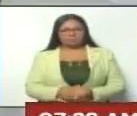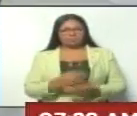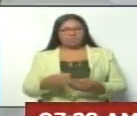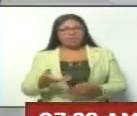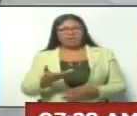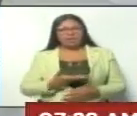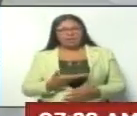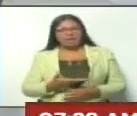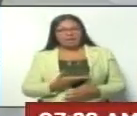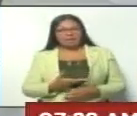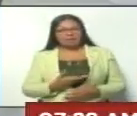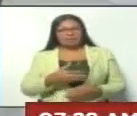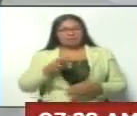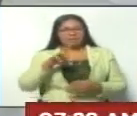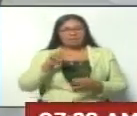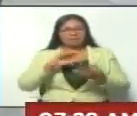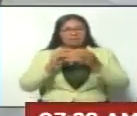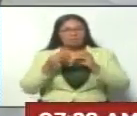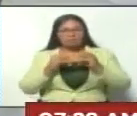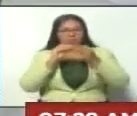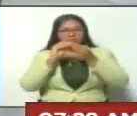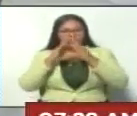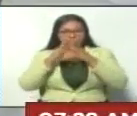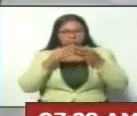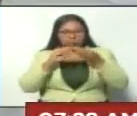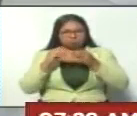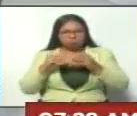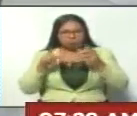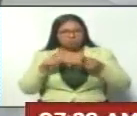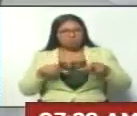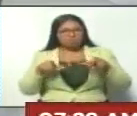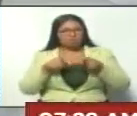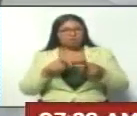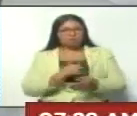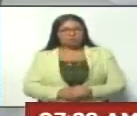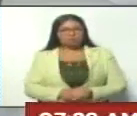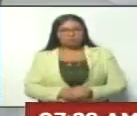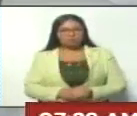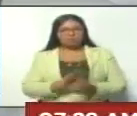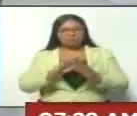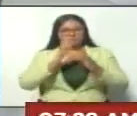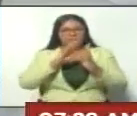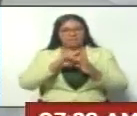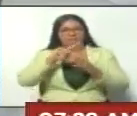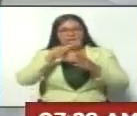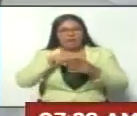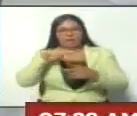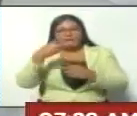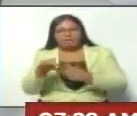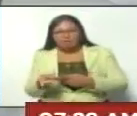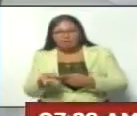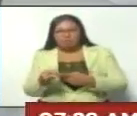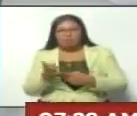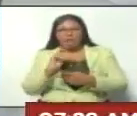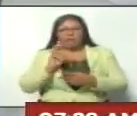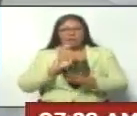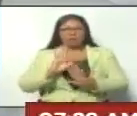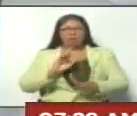Freddy Bernal, que se recuperó allí esa escultura que se cayó y que uno se